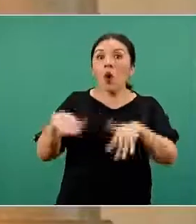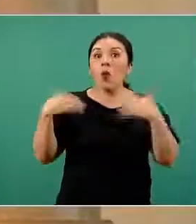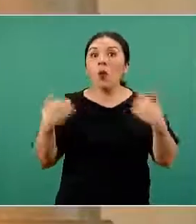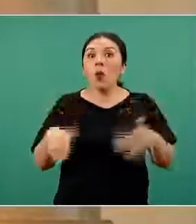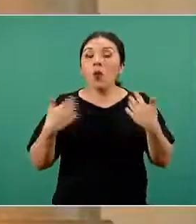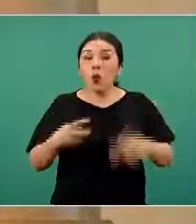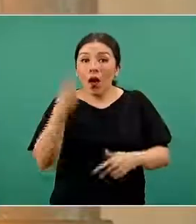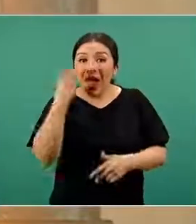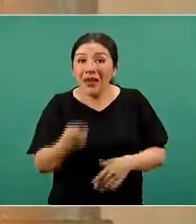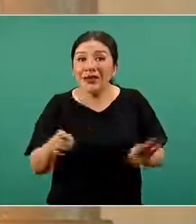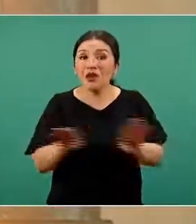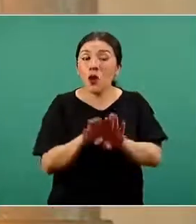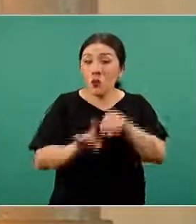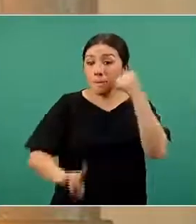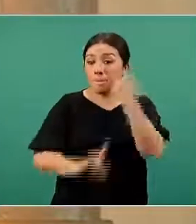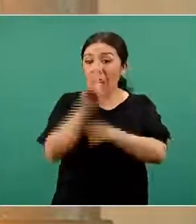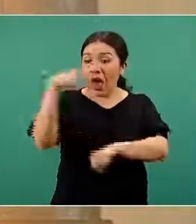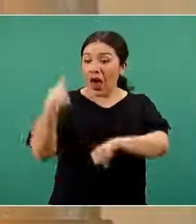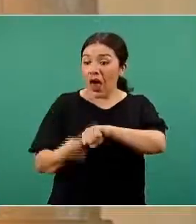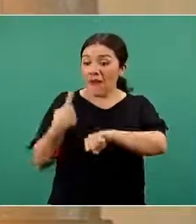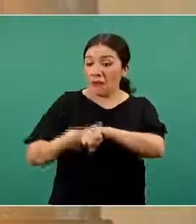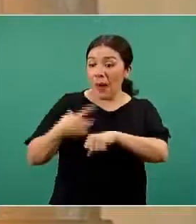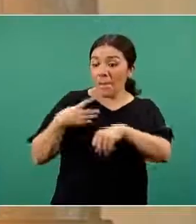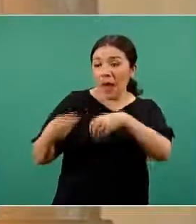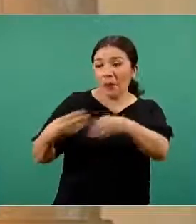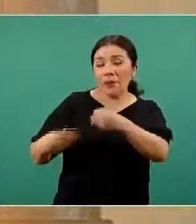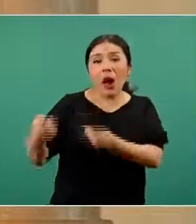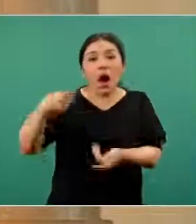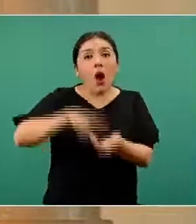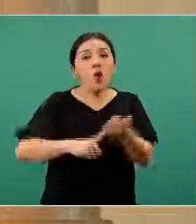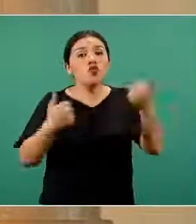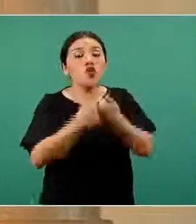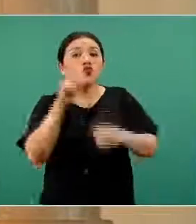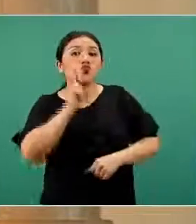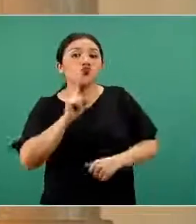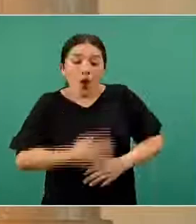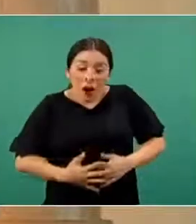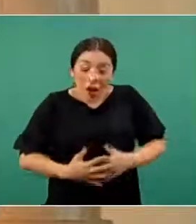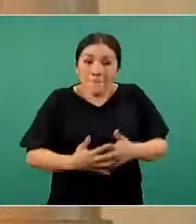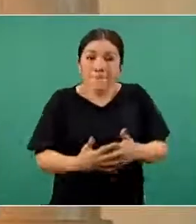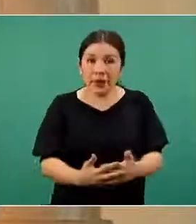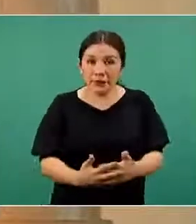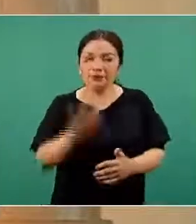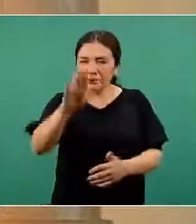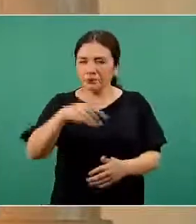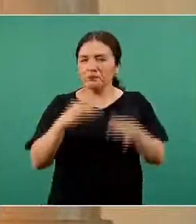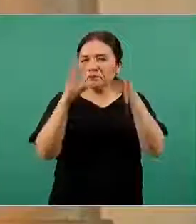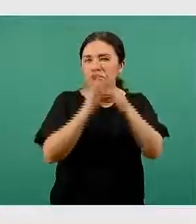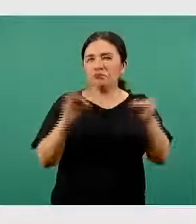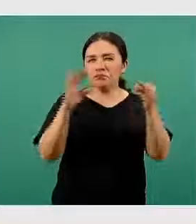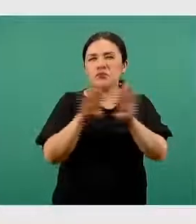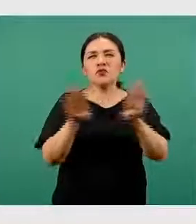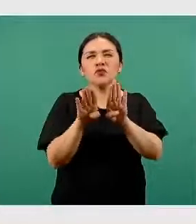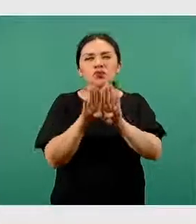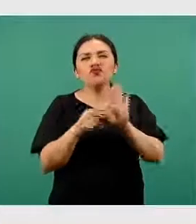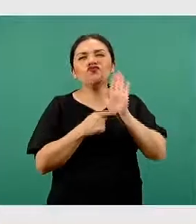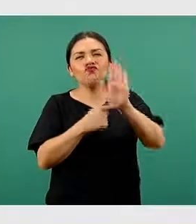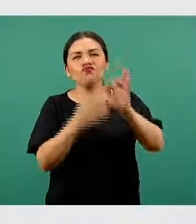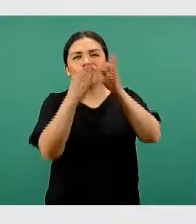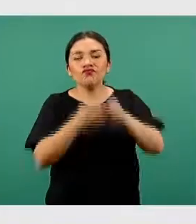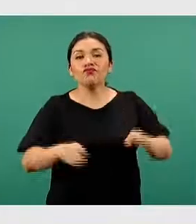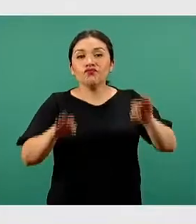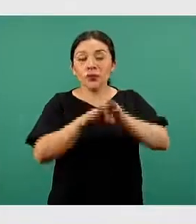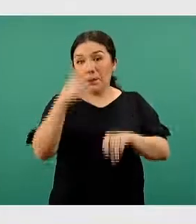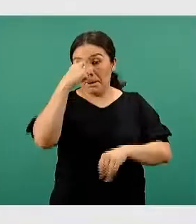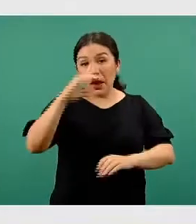el impacto que ha tenido la pandemia sobre la salud materna. Y aquí resalto algunos hitos en comunicación